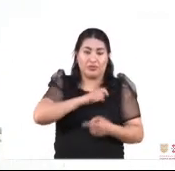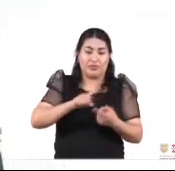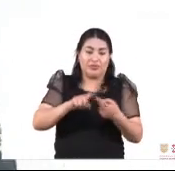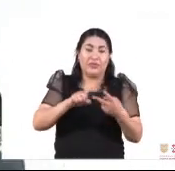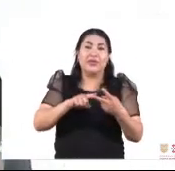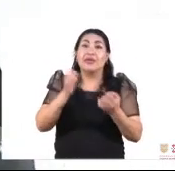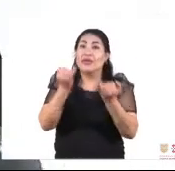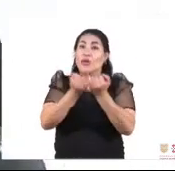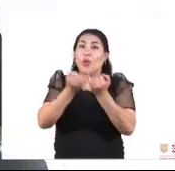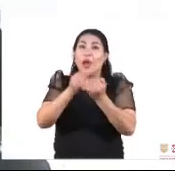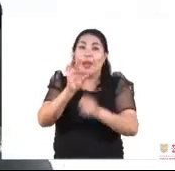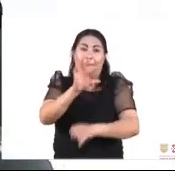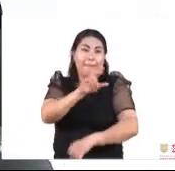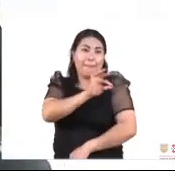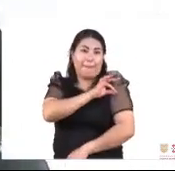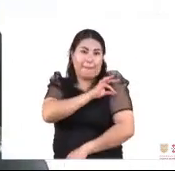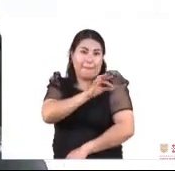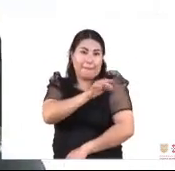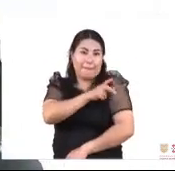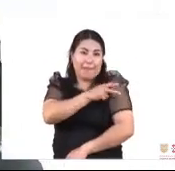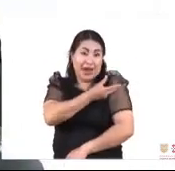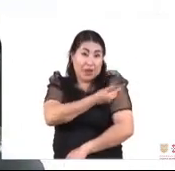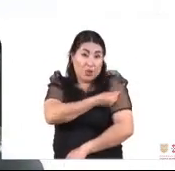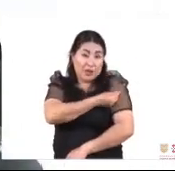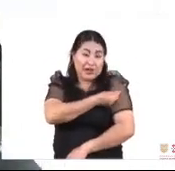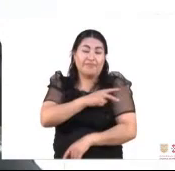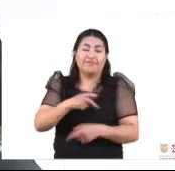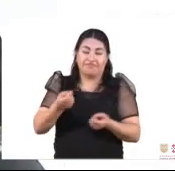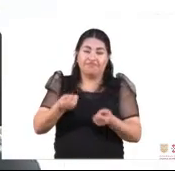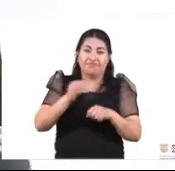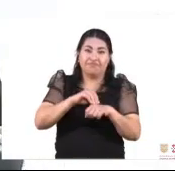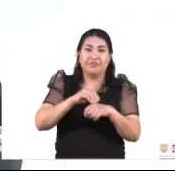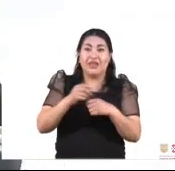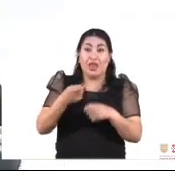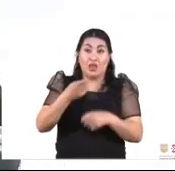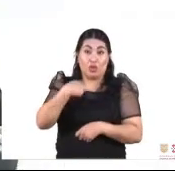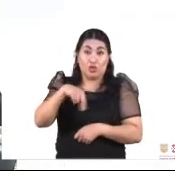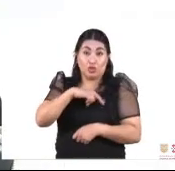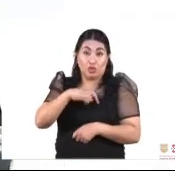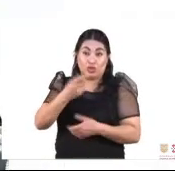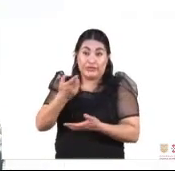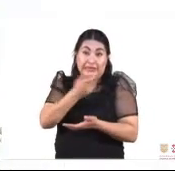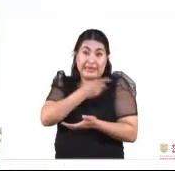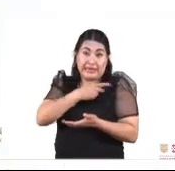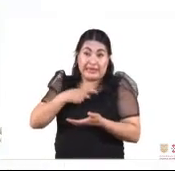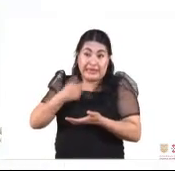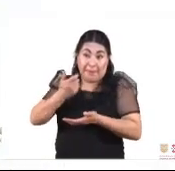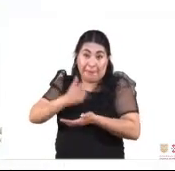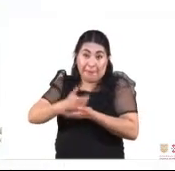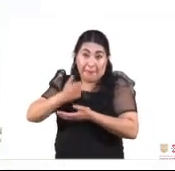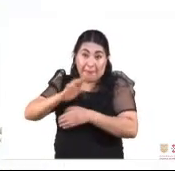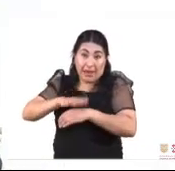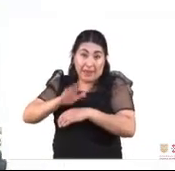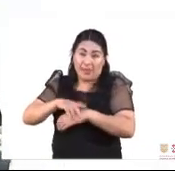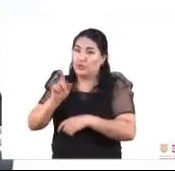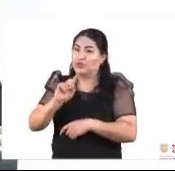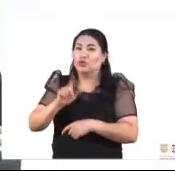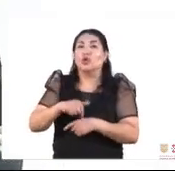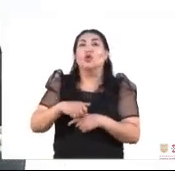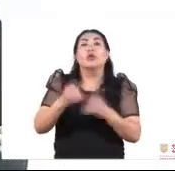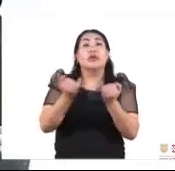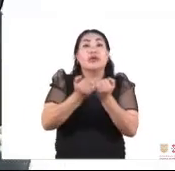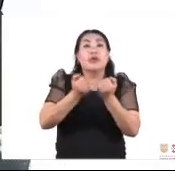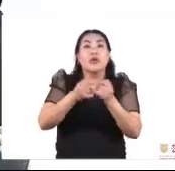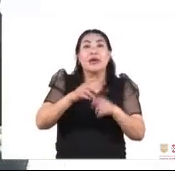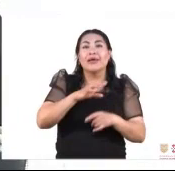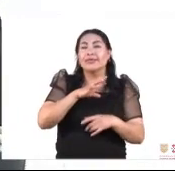la vacuna y no nos endeudamos. Innovamos con 2 tianguis digitales y sostuvimos contacto con